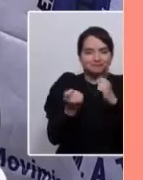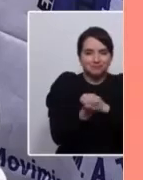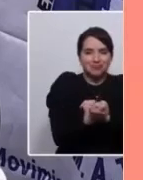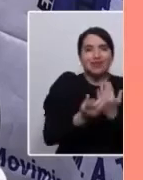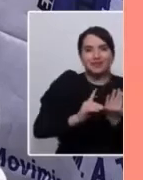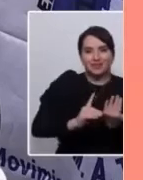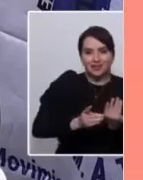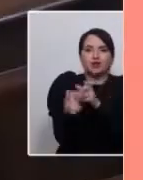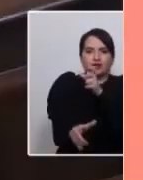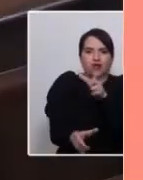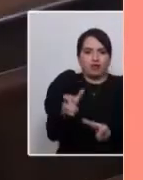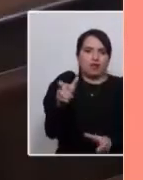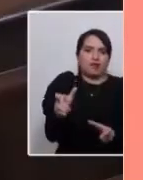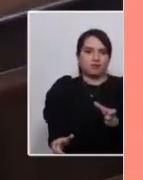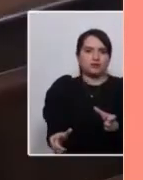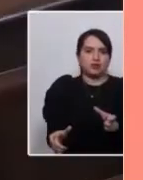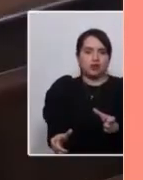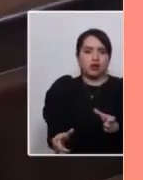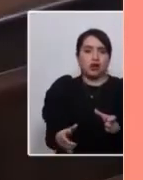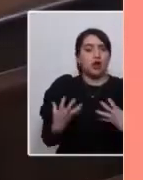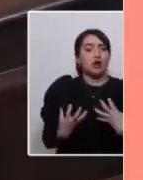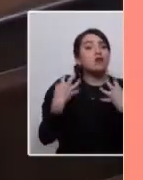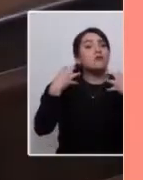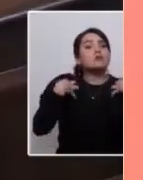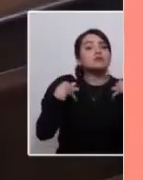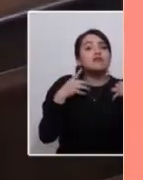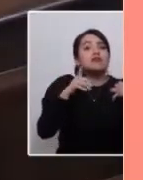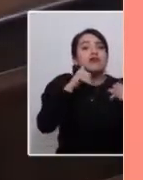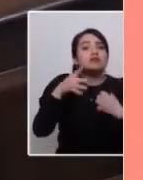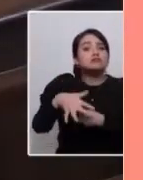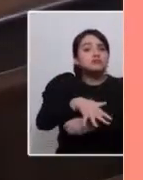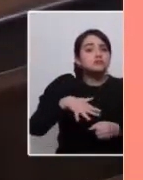escuchando puedan tener acceso a este texto, está en